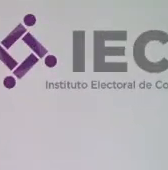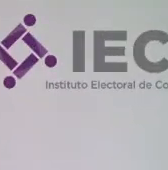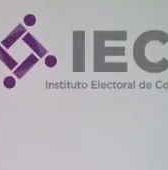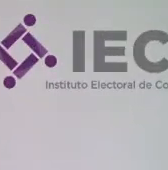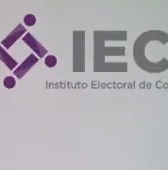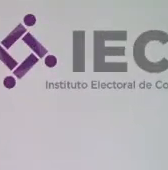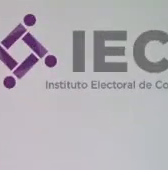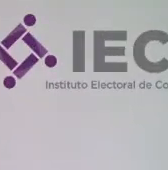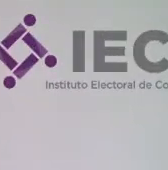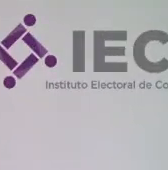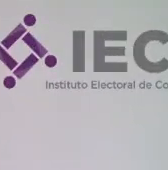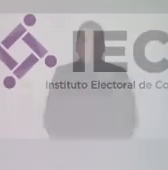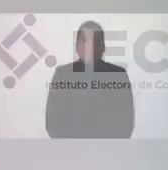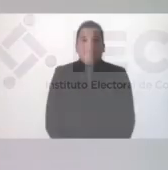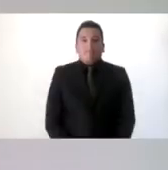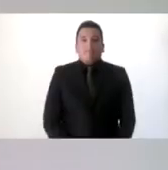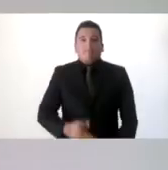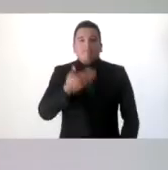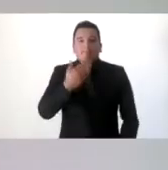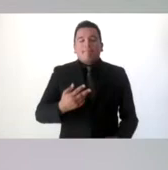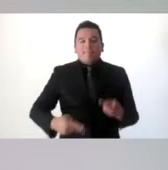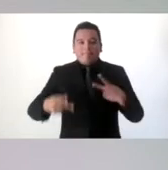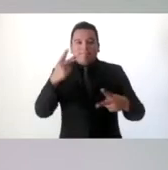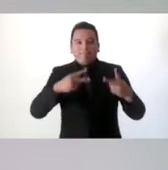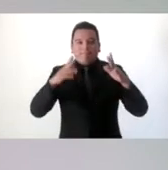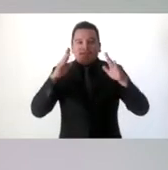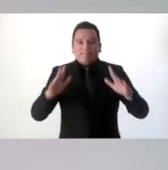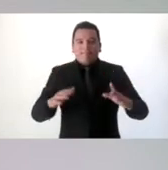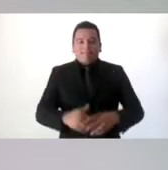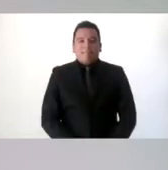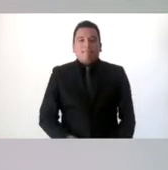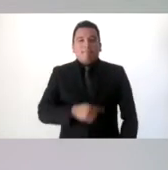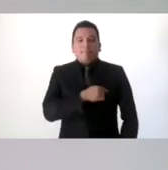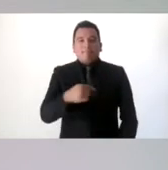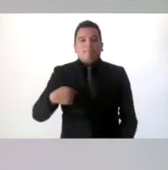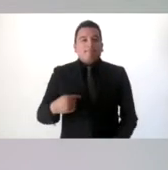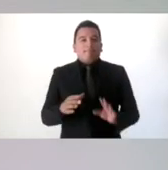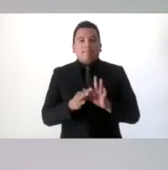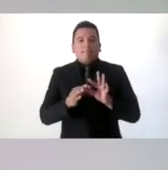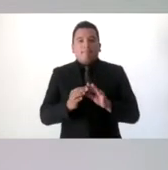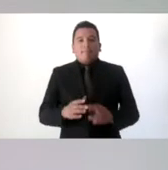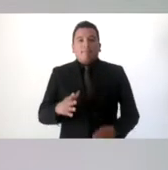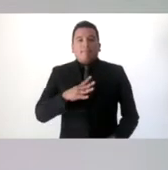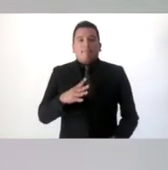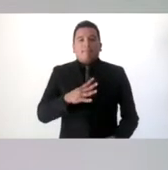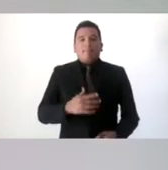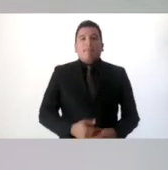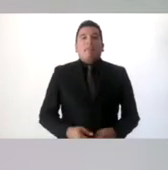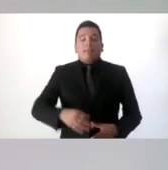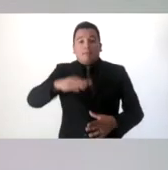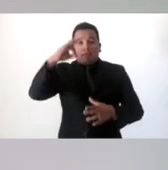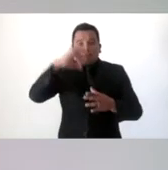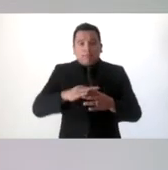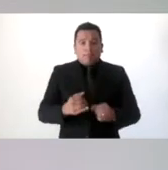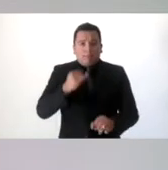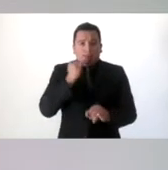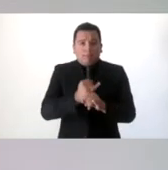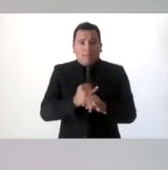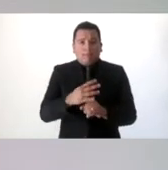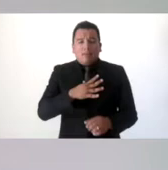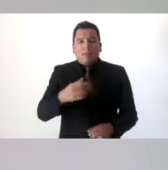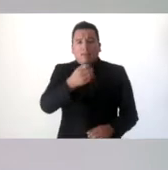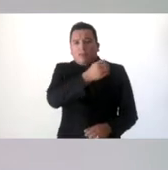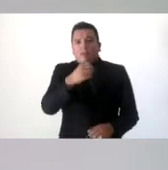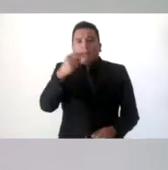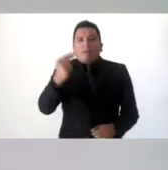Bien, regresamos de la pausa. Nos habíamos quedado en la parte de los lineamientos de votación electrónica y que nos platicara la importancia de este número tan grande de mexicanos